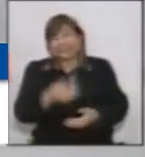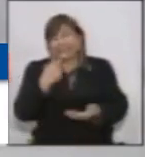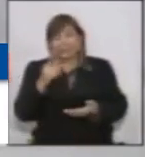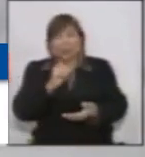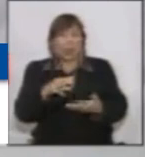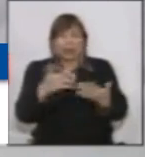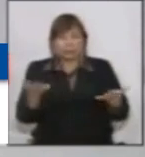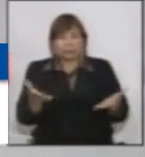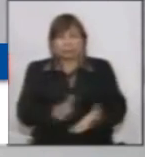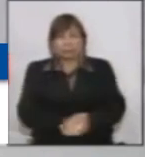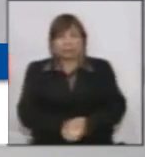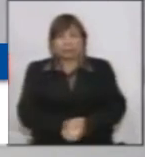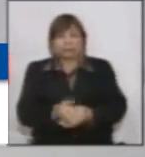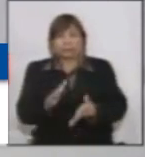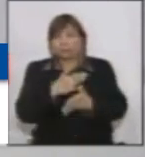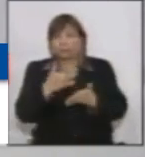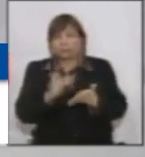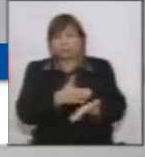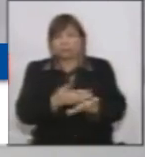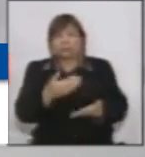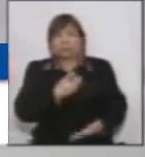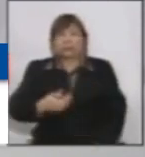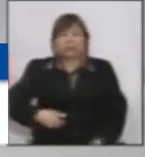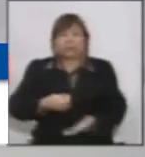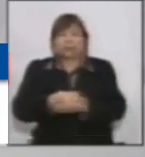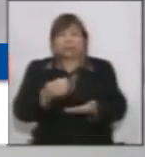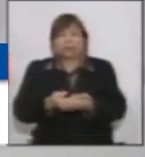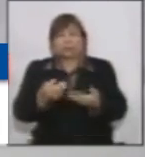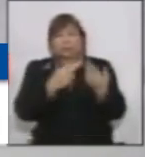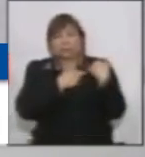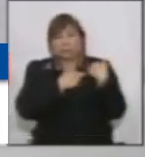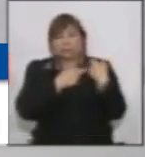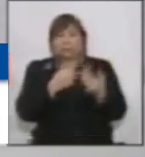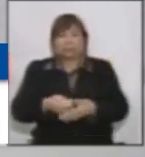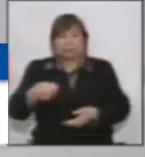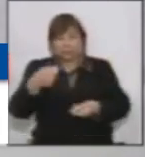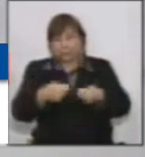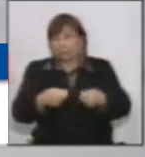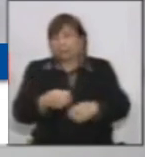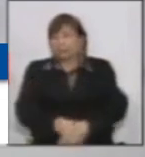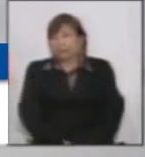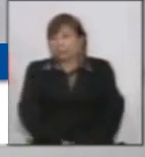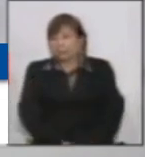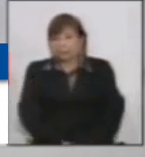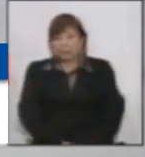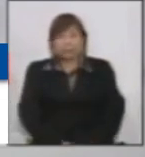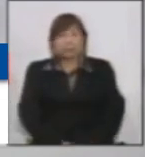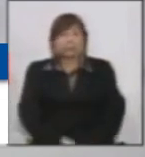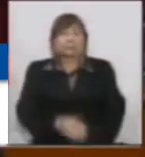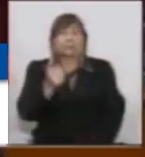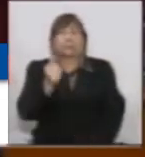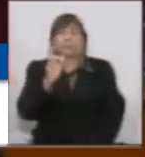dinero no existe. No existe, obviamente, porque el Estado lo ha gastado y es responsable de devolvérselo de alguna manera. Los hermanos